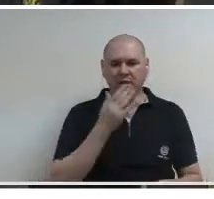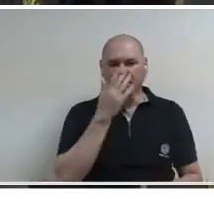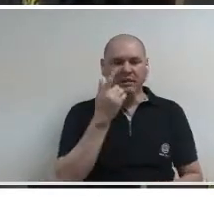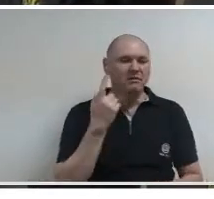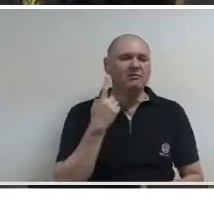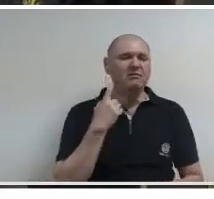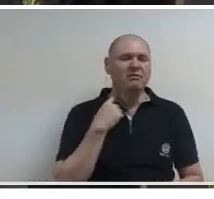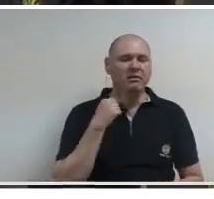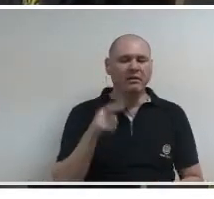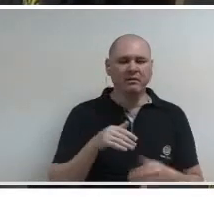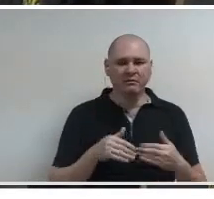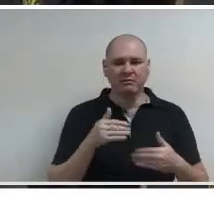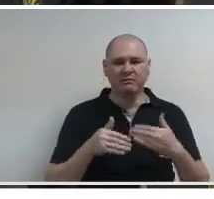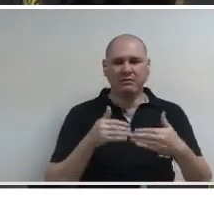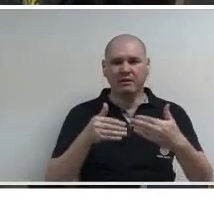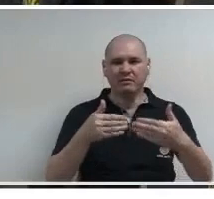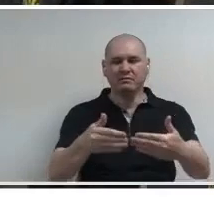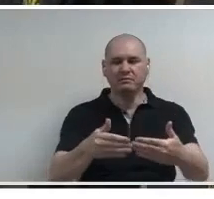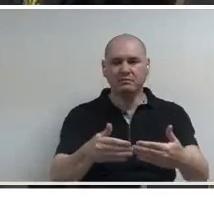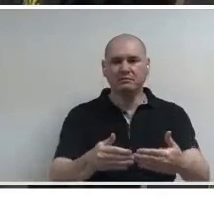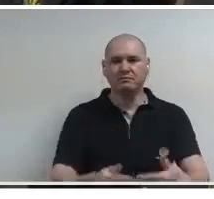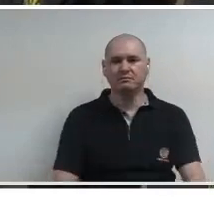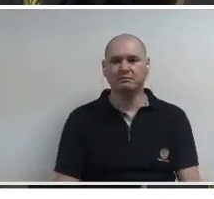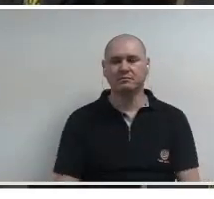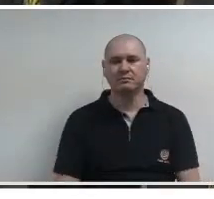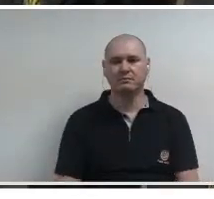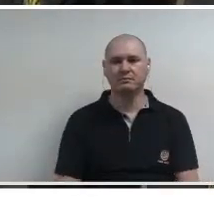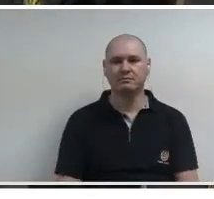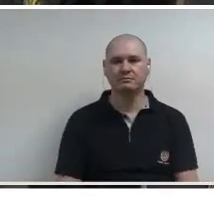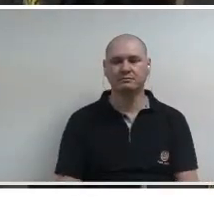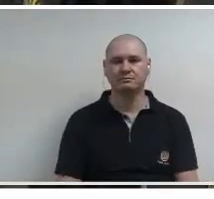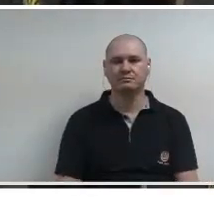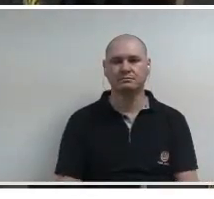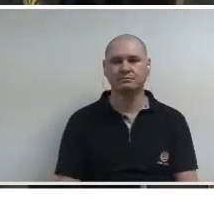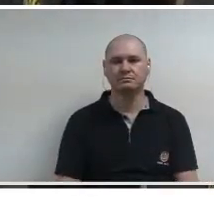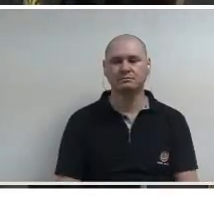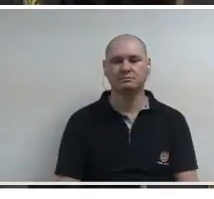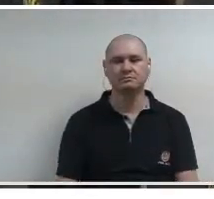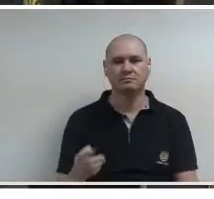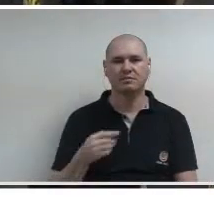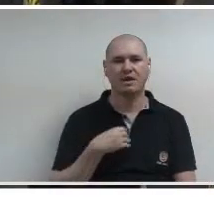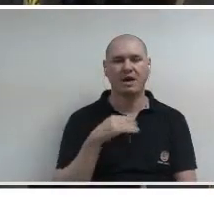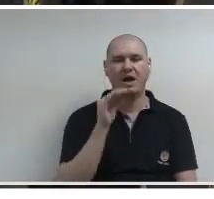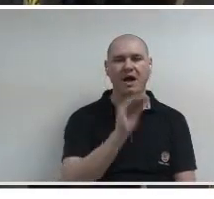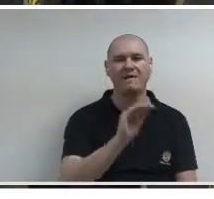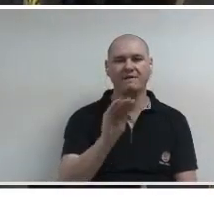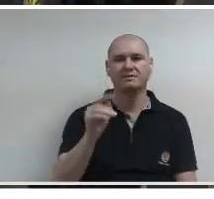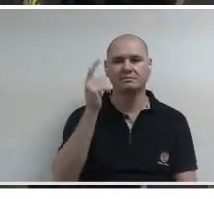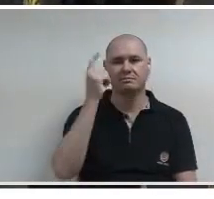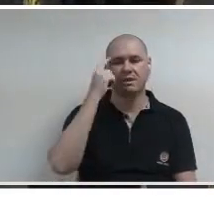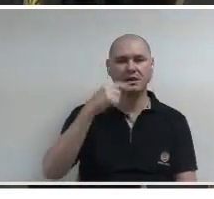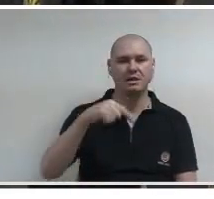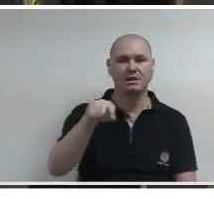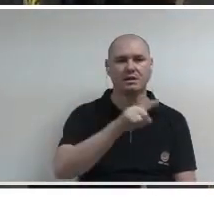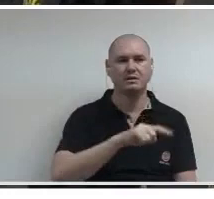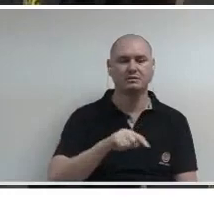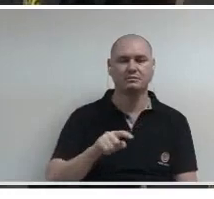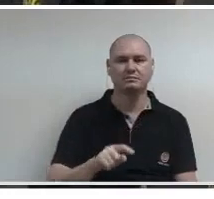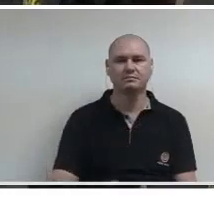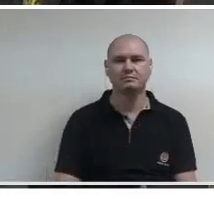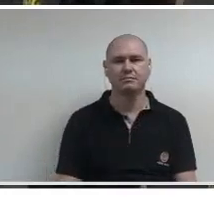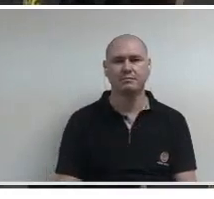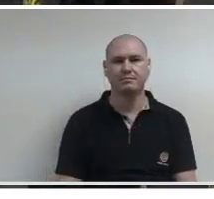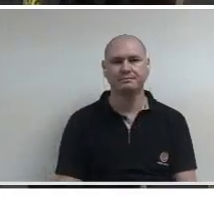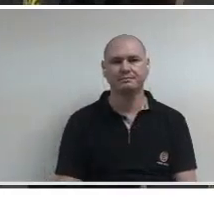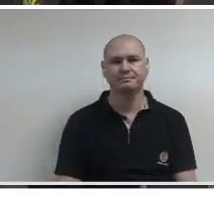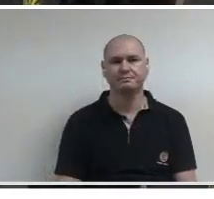el avance de estos de estas acciones grupo B y cuál es el que todos son interesados cuál es la acción cuera to comunica mucho